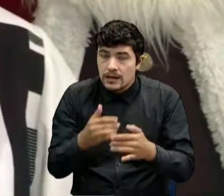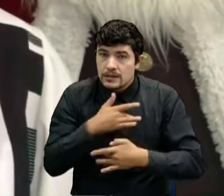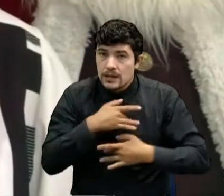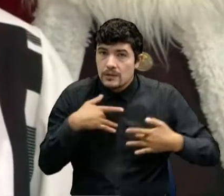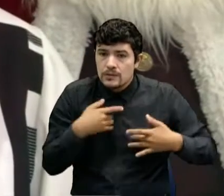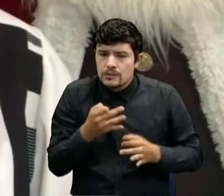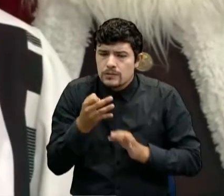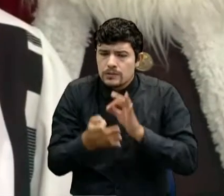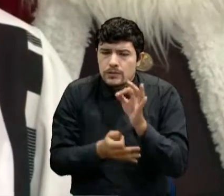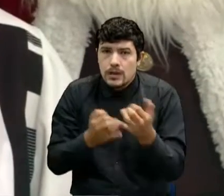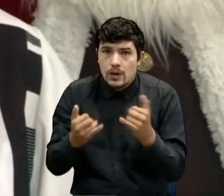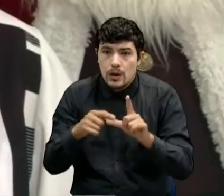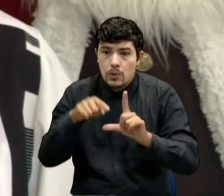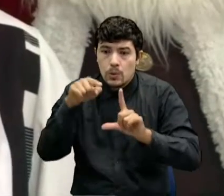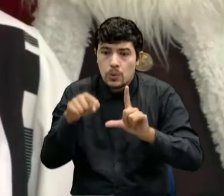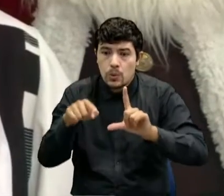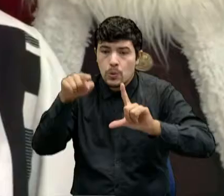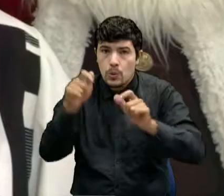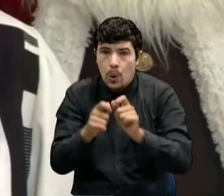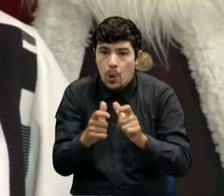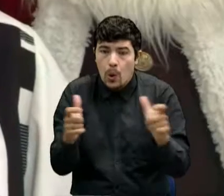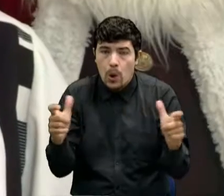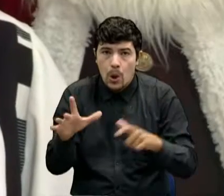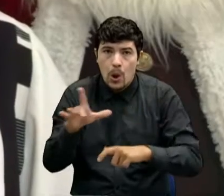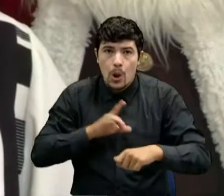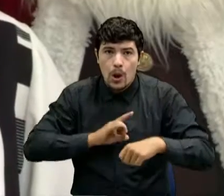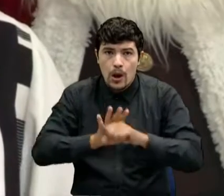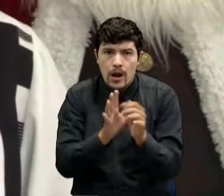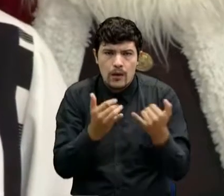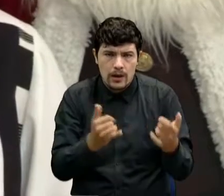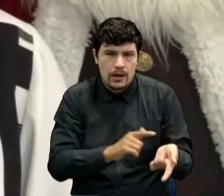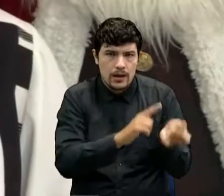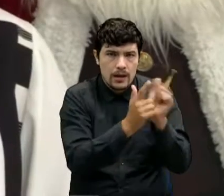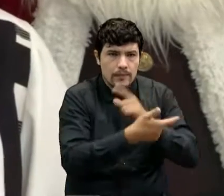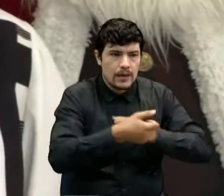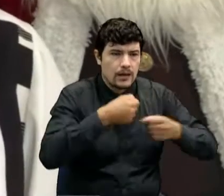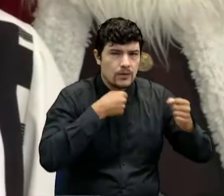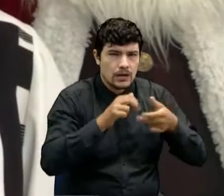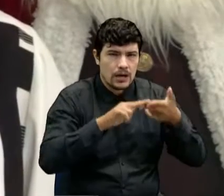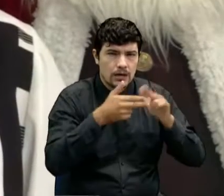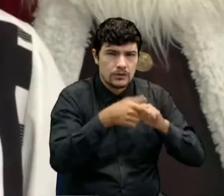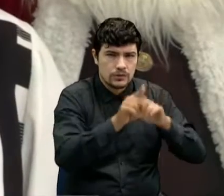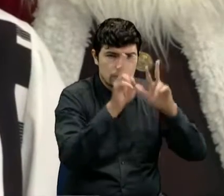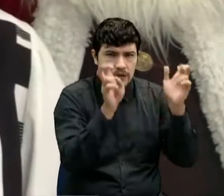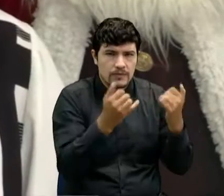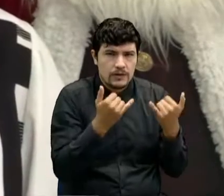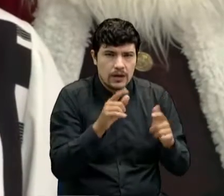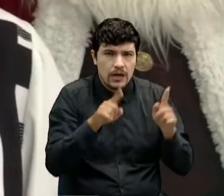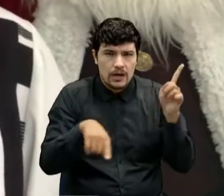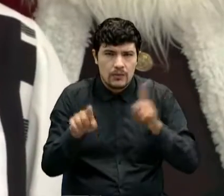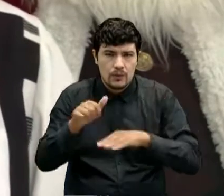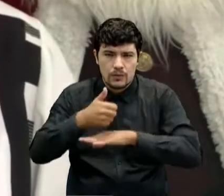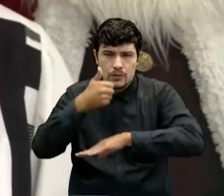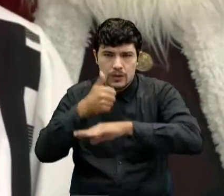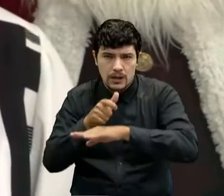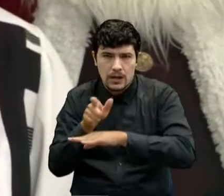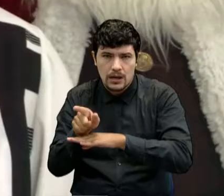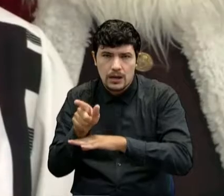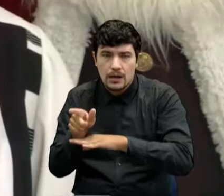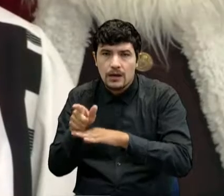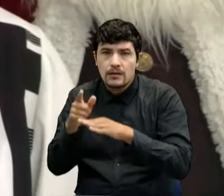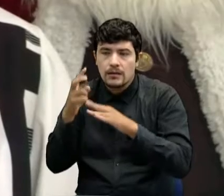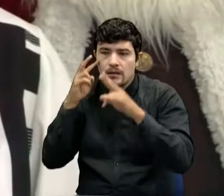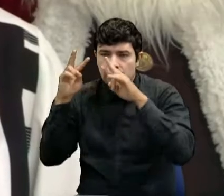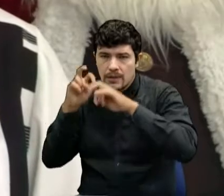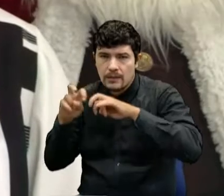de contagios siguen en aumento. Vamos a cambiar de noticia y está relacionada con el último reporte que entregan algunas autoridades forenses y